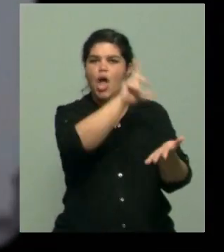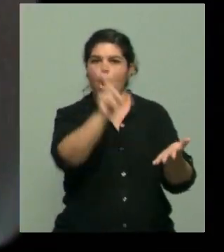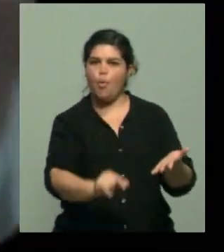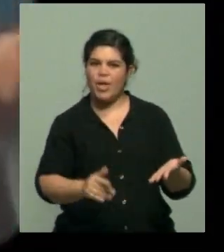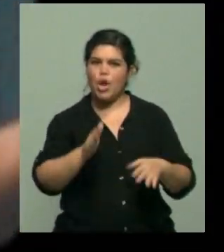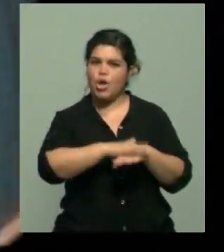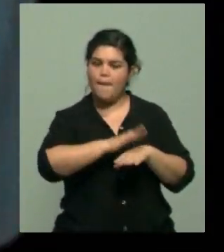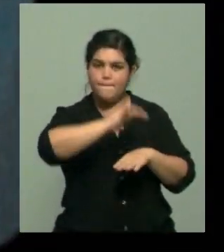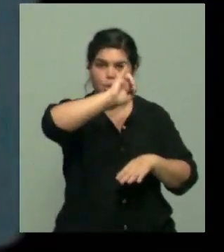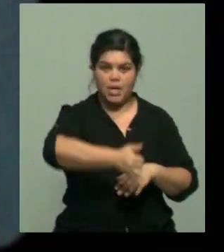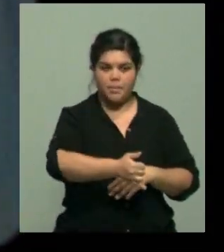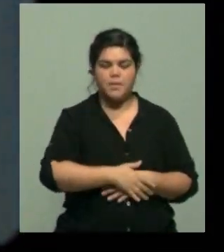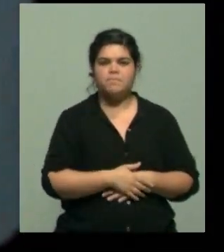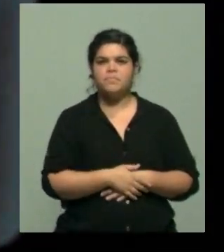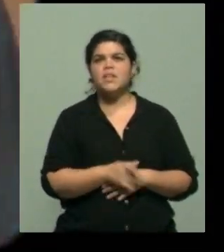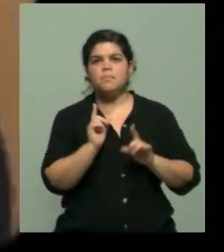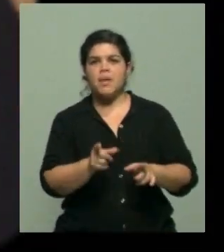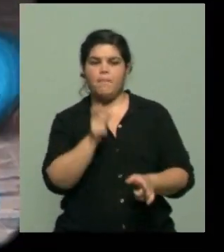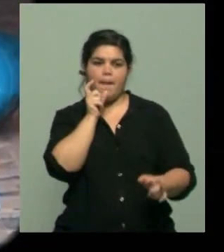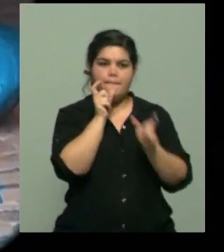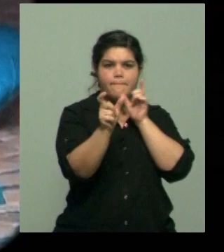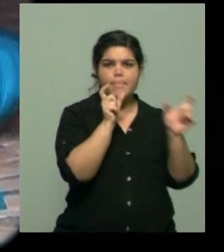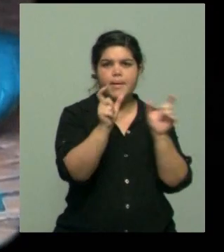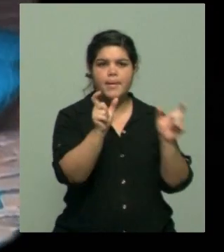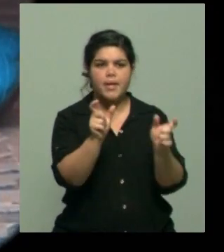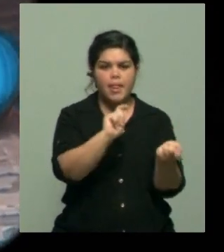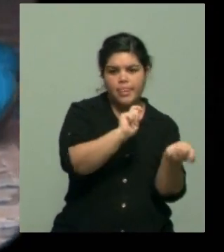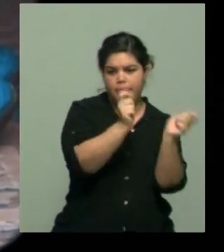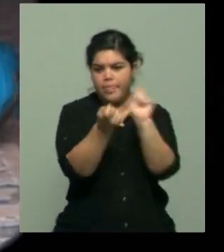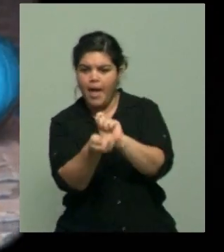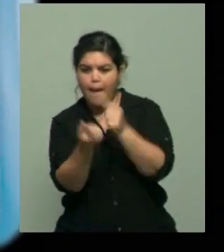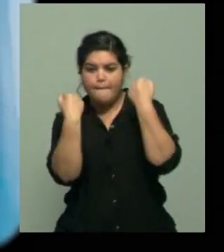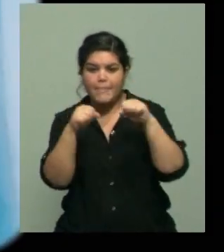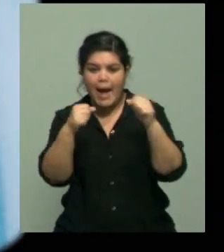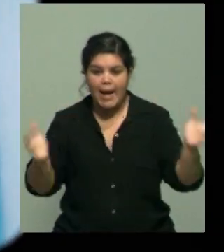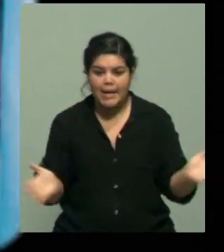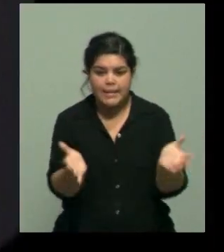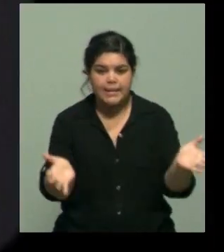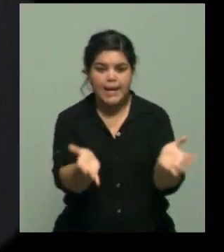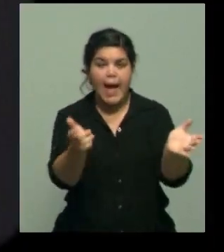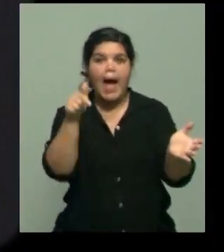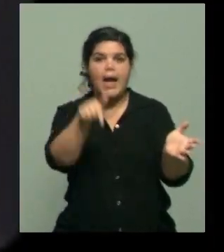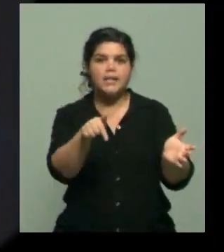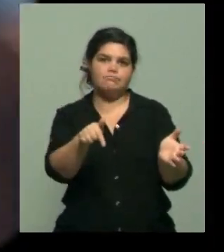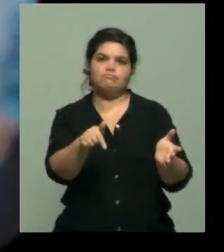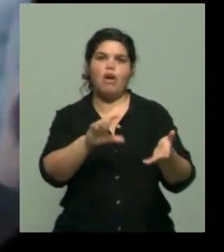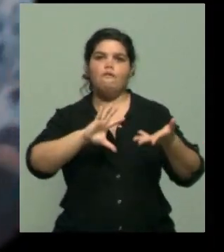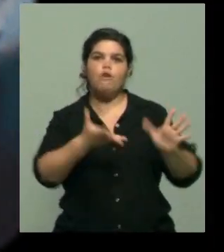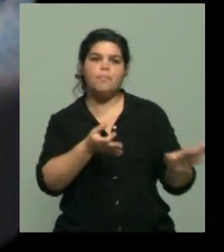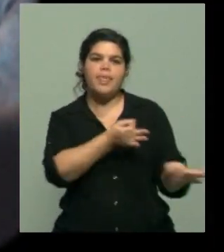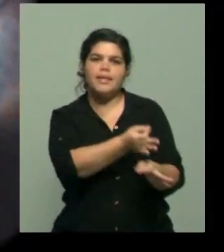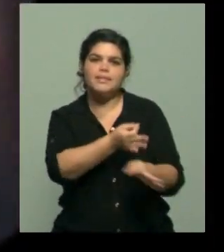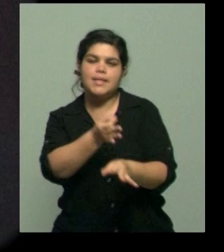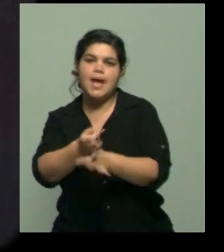creo que cuando los conceptos planteados en el discurso fueron llevados a la práctica, el sistema educativo cumplió su objetivo con